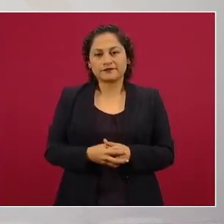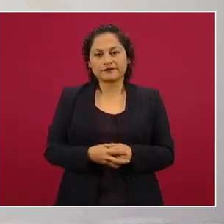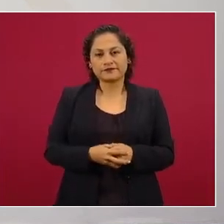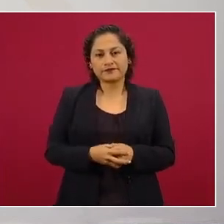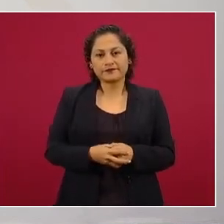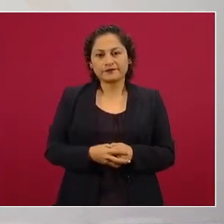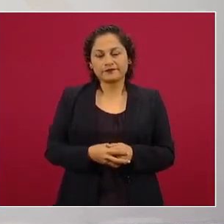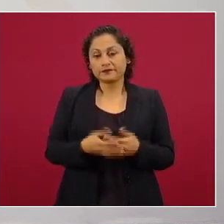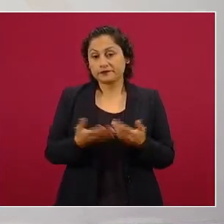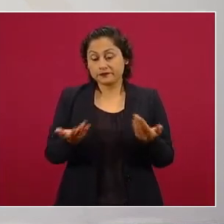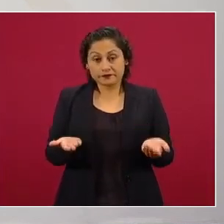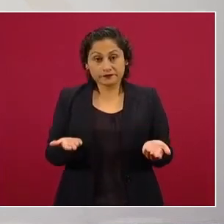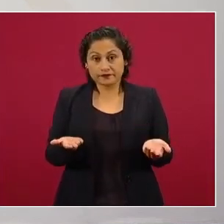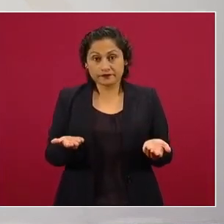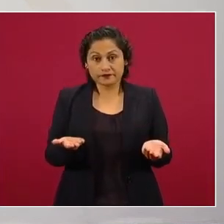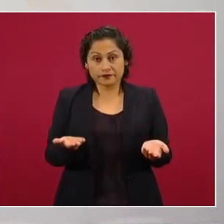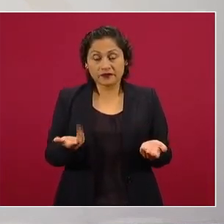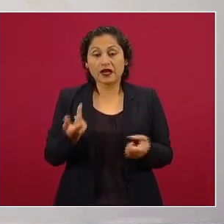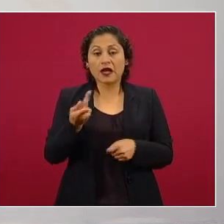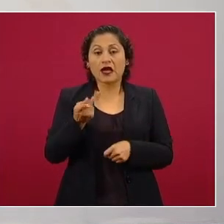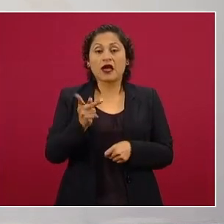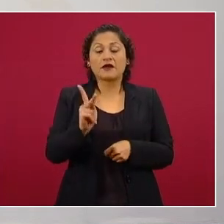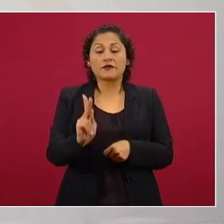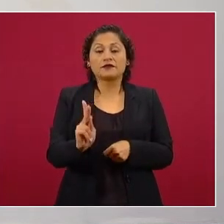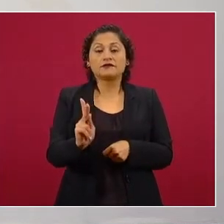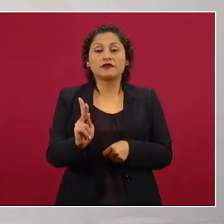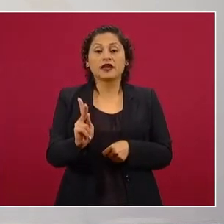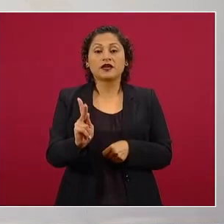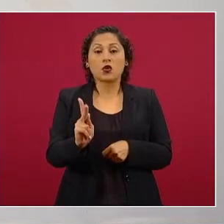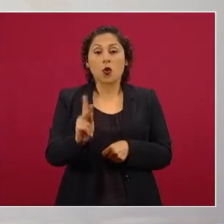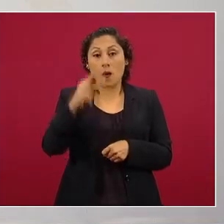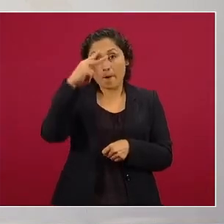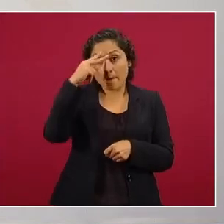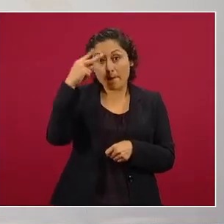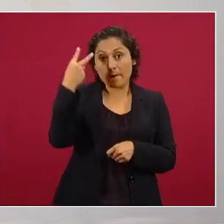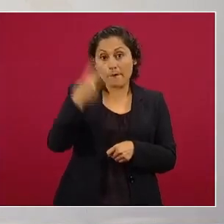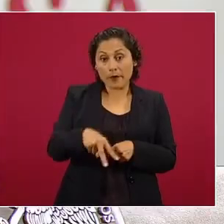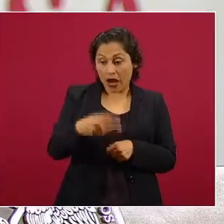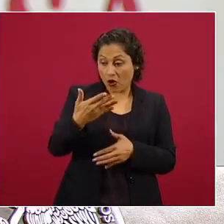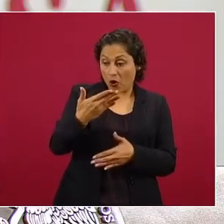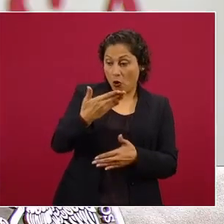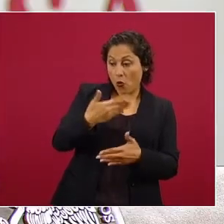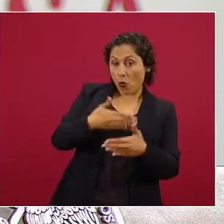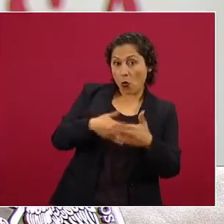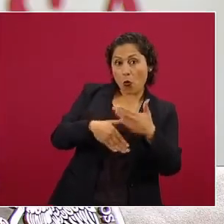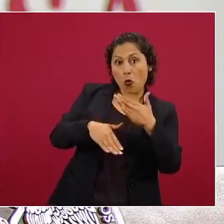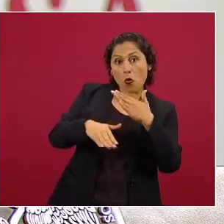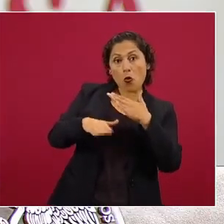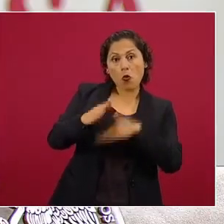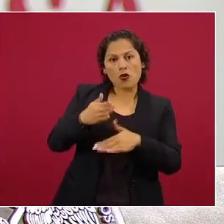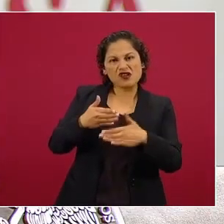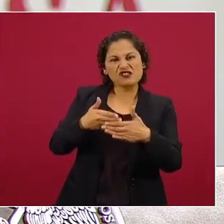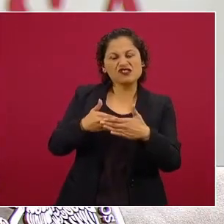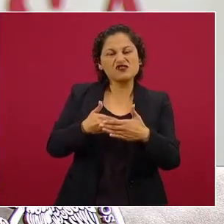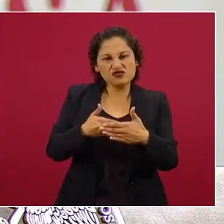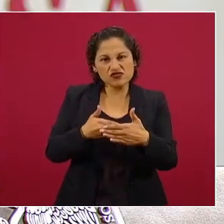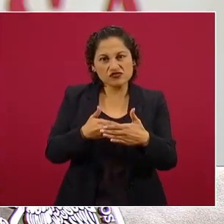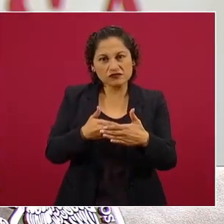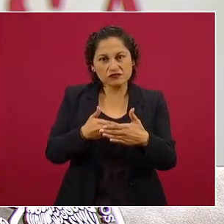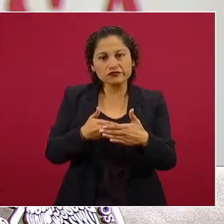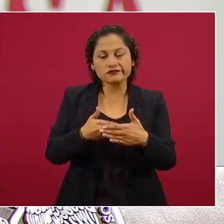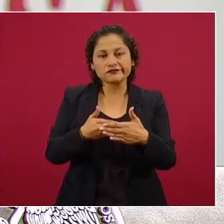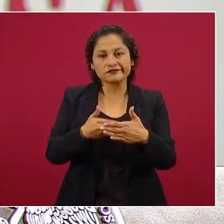Y lo que detiene a México para convertirse en una potencia,